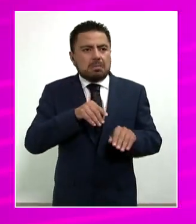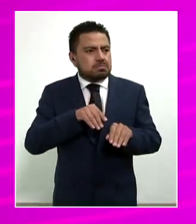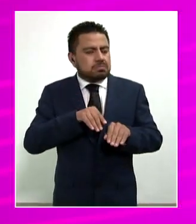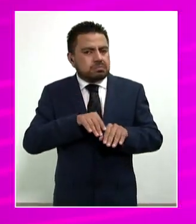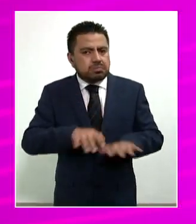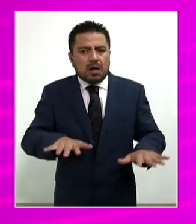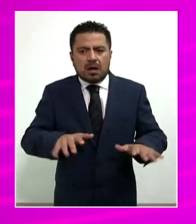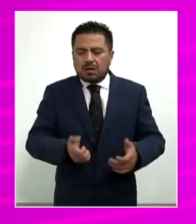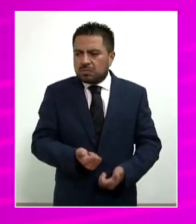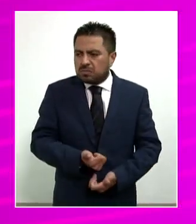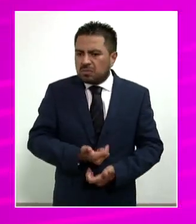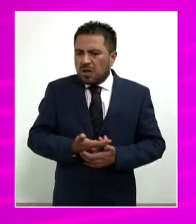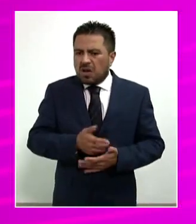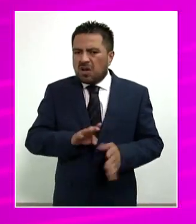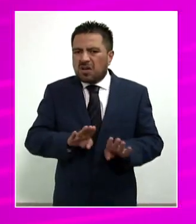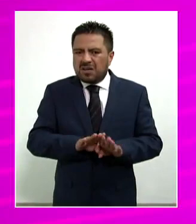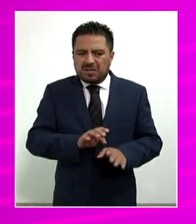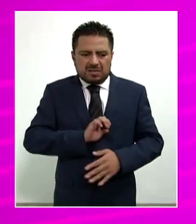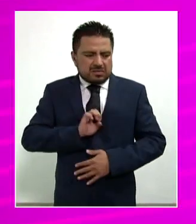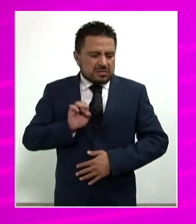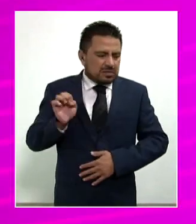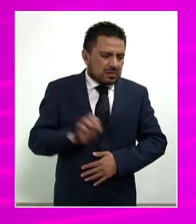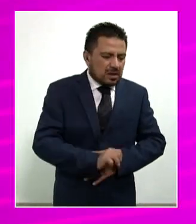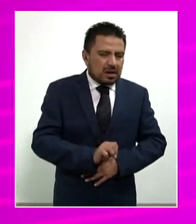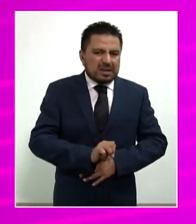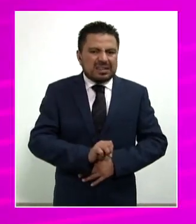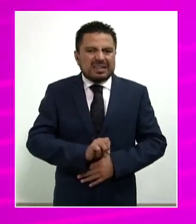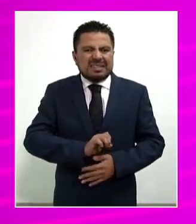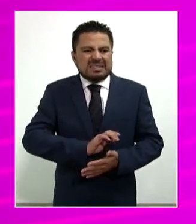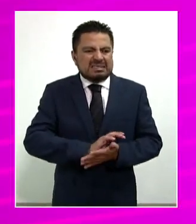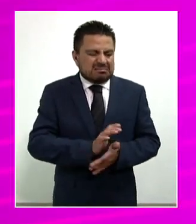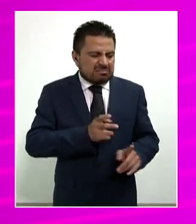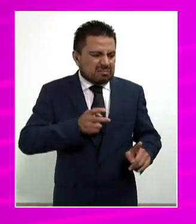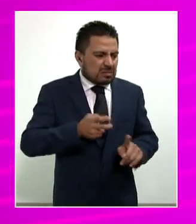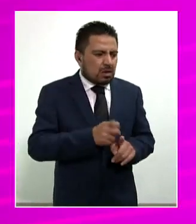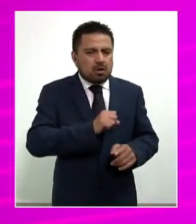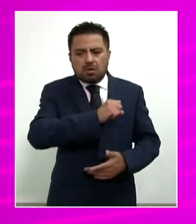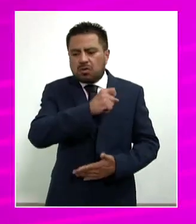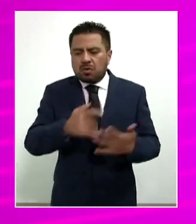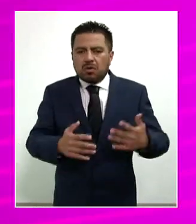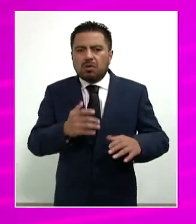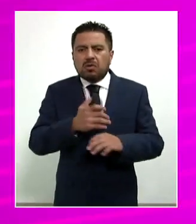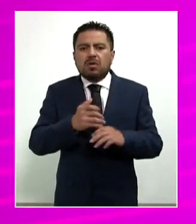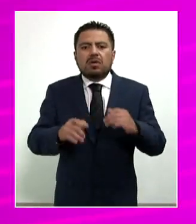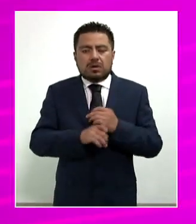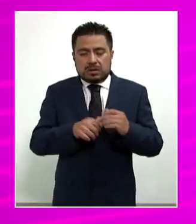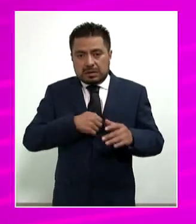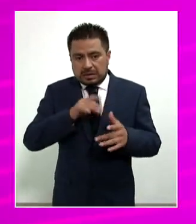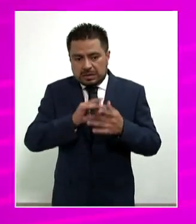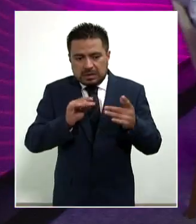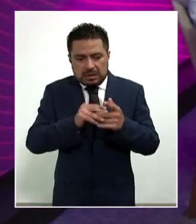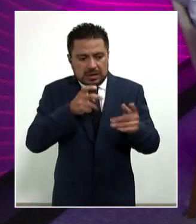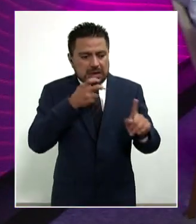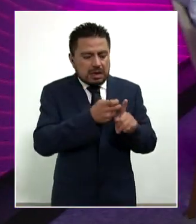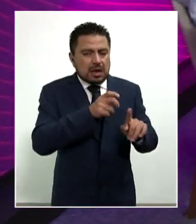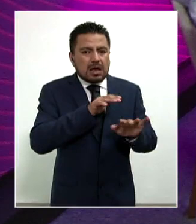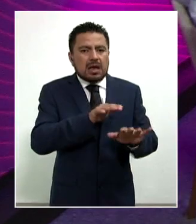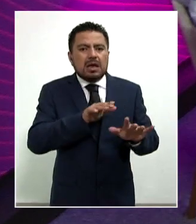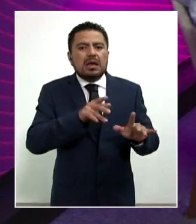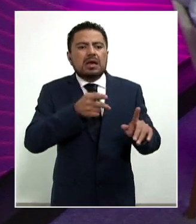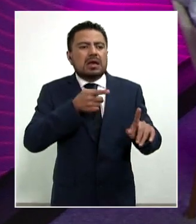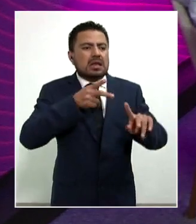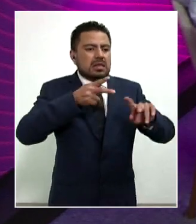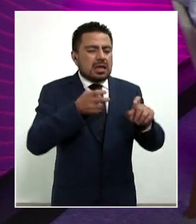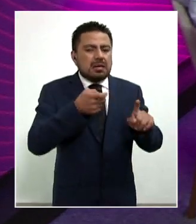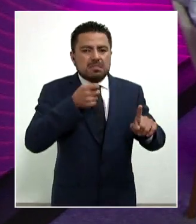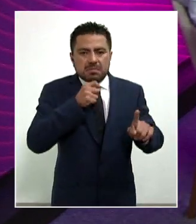a expresiones de xenofobia y a estigmas y prejuicios, entre otros, y subrayo este precisamente porque tiene que ver con este